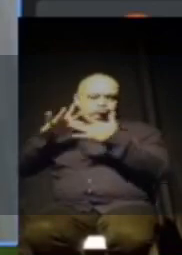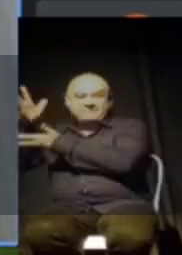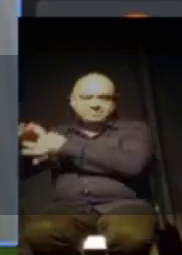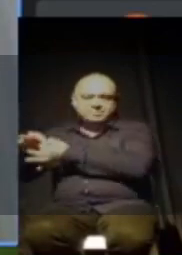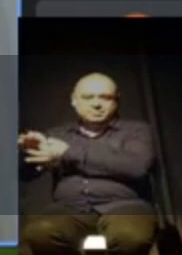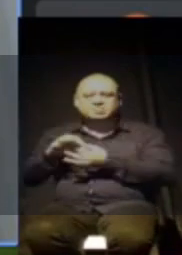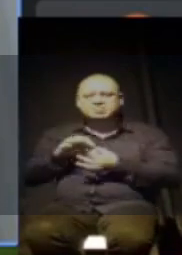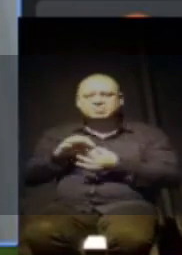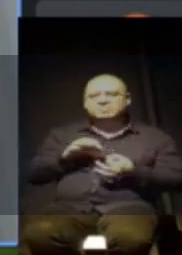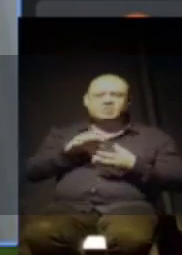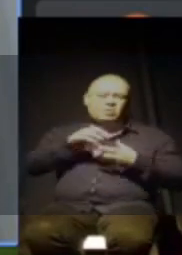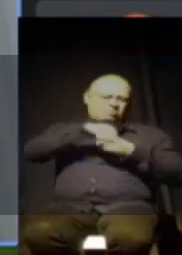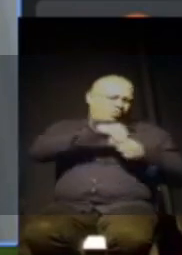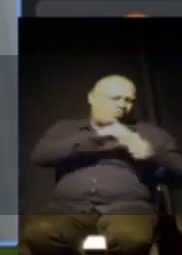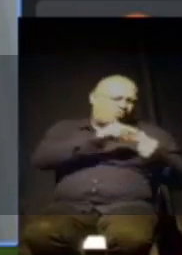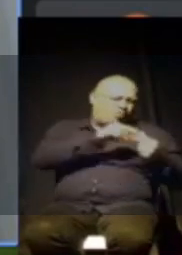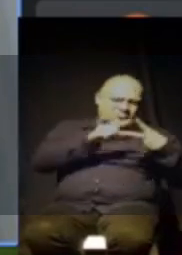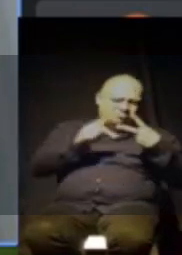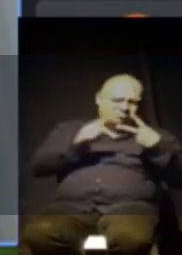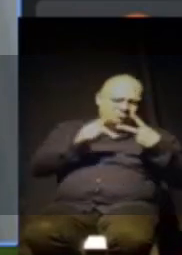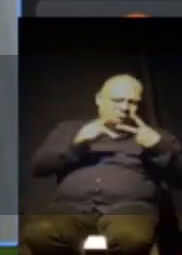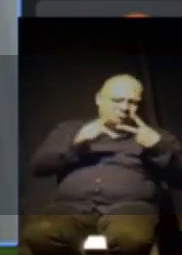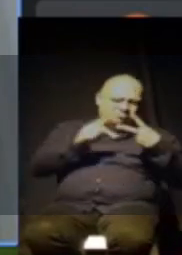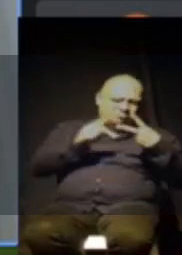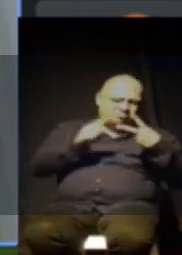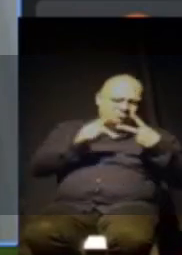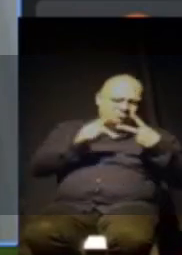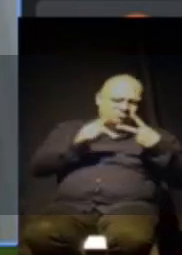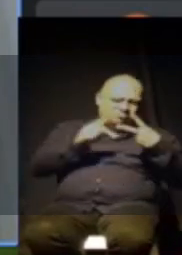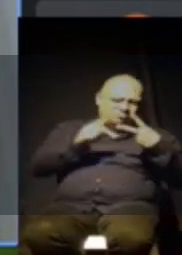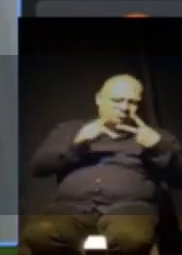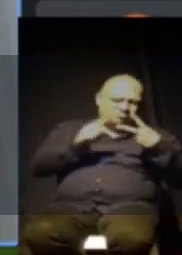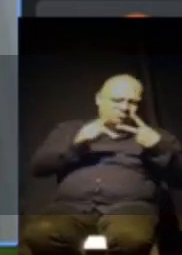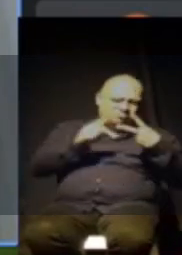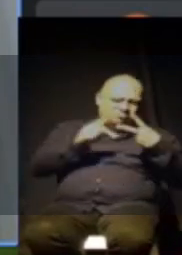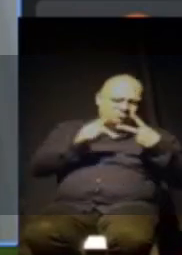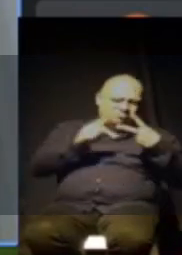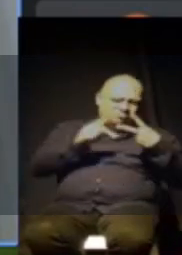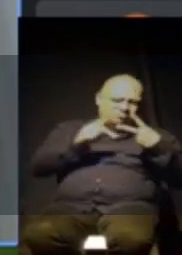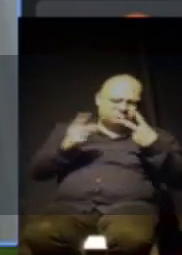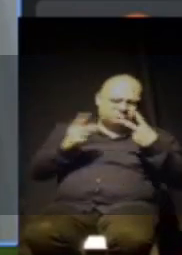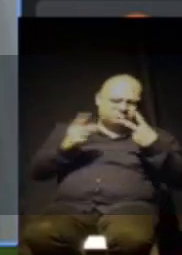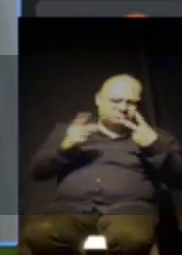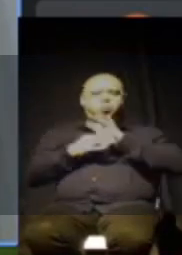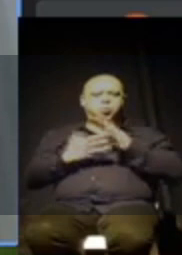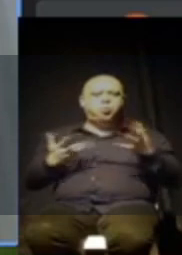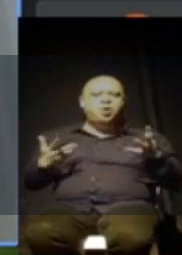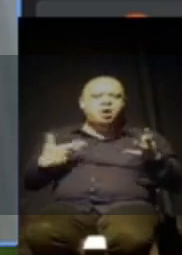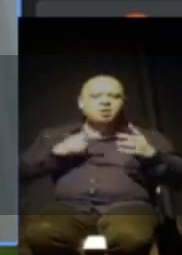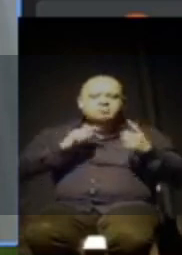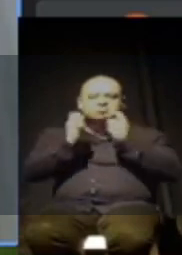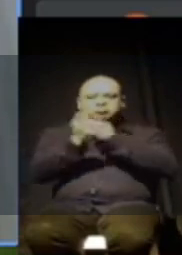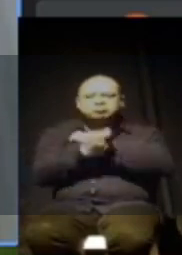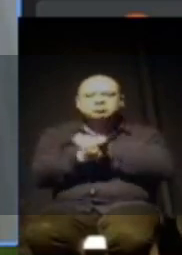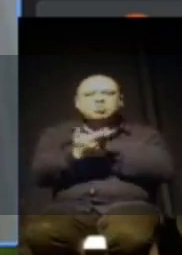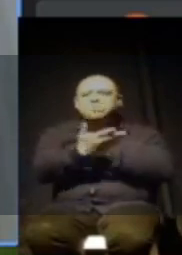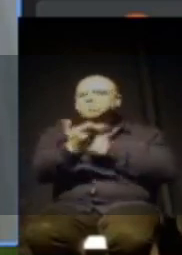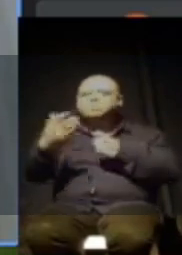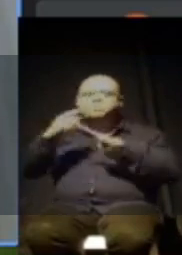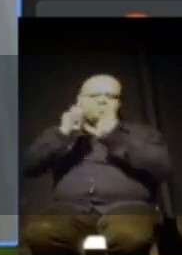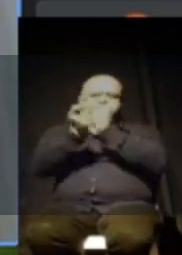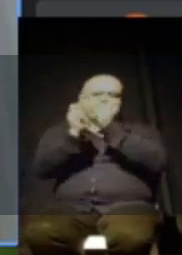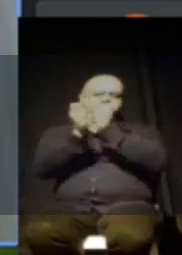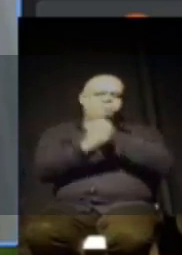la fusión potencial entre capitalismo y el animismo es la posibilidad de que los seres humanos sean transformados en cosas